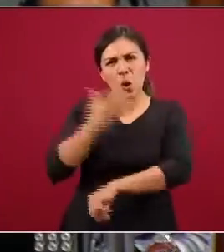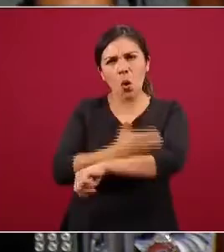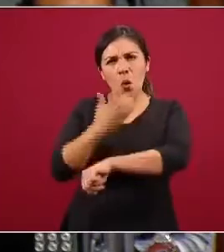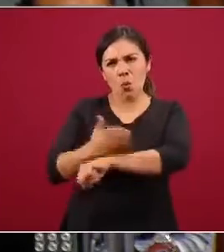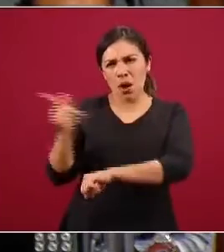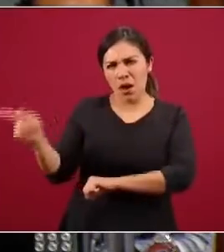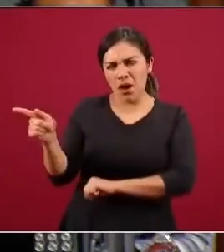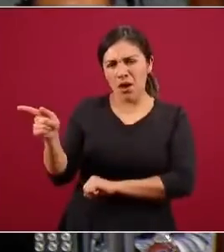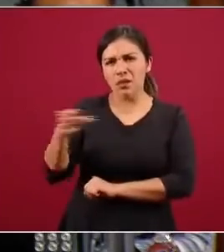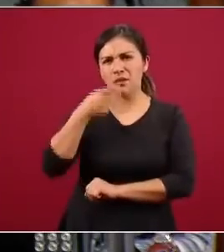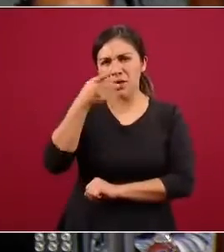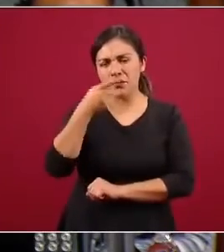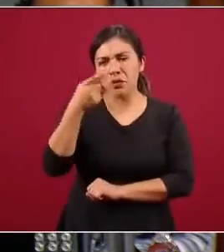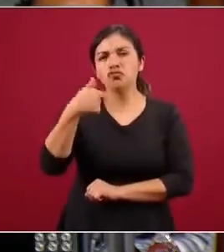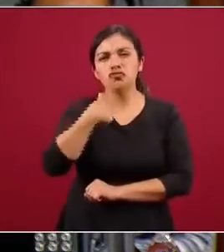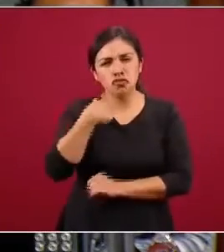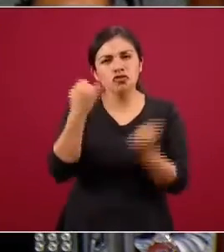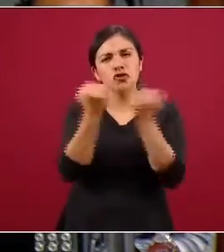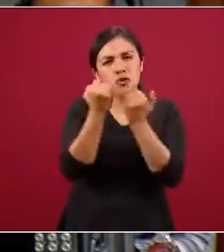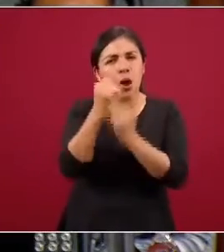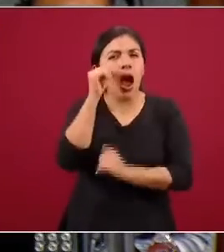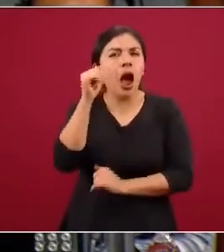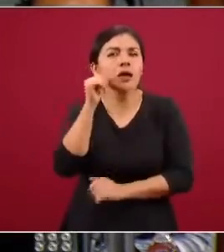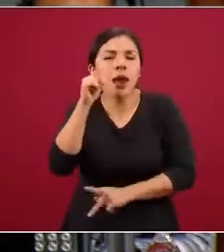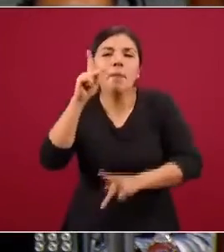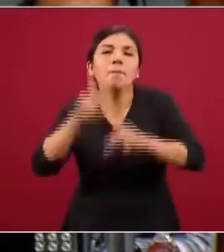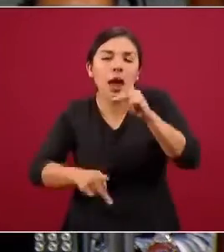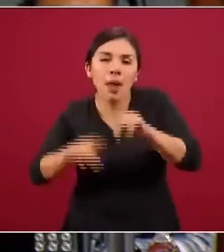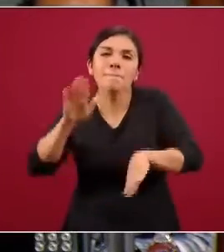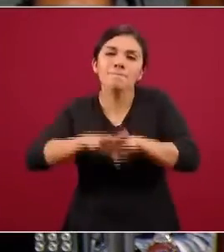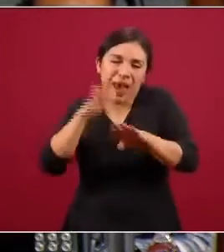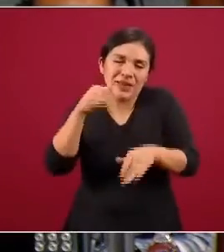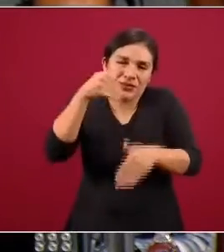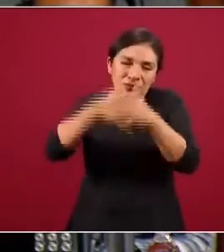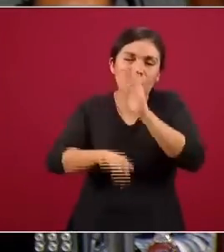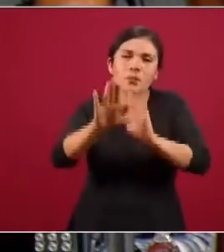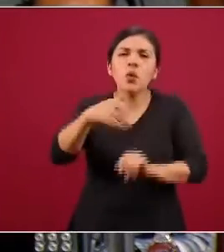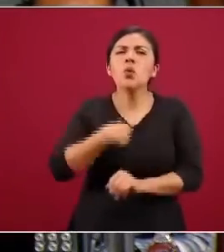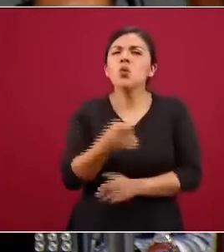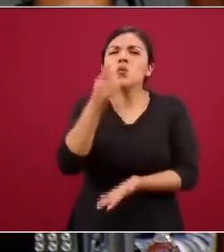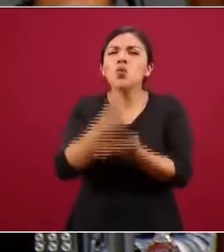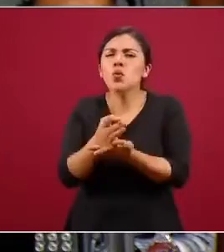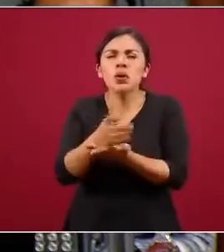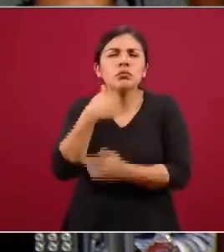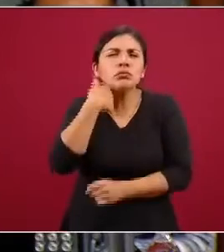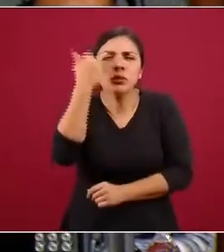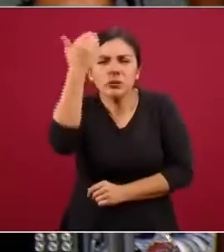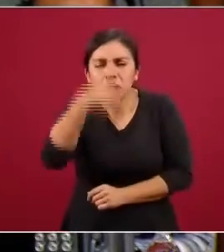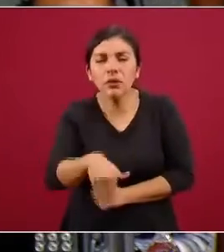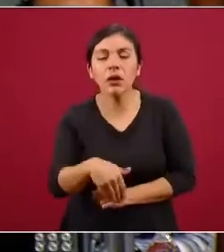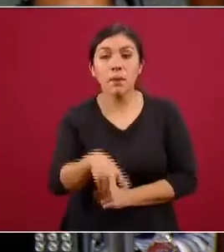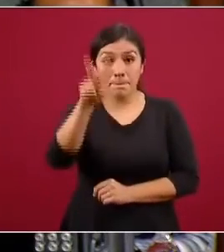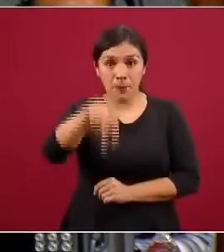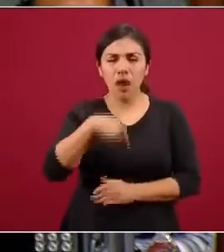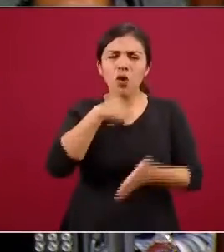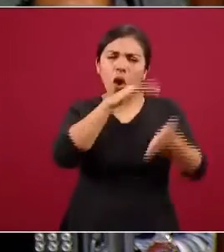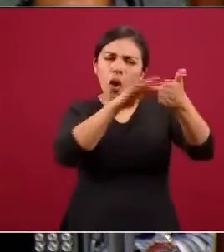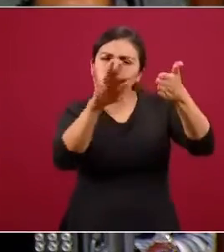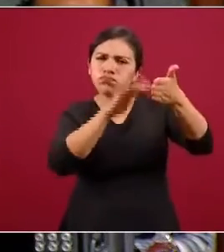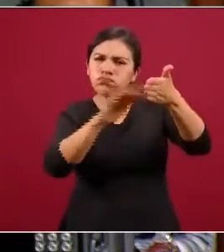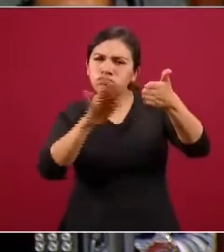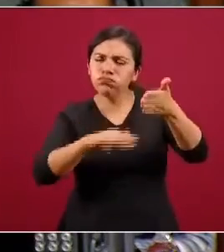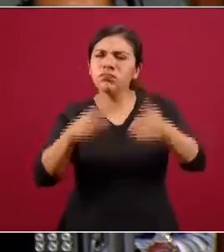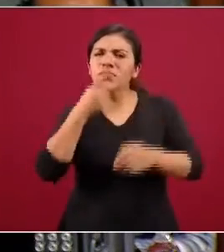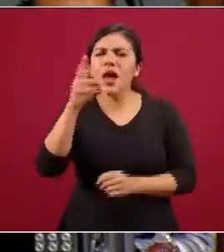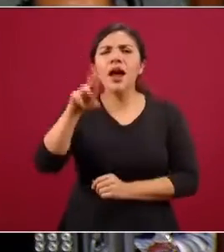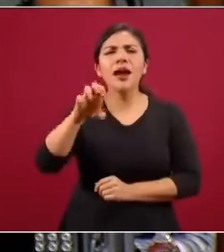Milenio, efectivamente, yo la quería hacer el día de ayer, sin embargo, ya se amplió. Solamente quiero hacer una precisión, doctor. Efectivamente, yo leí el asunto